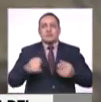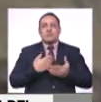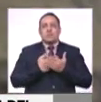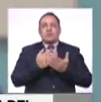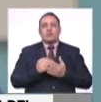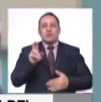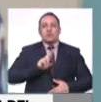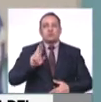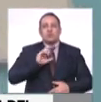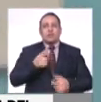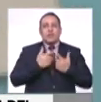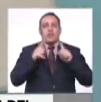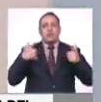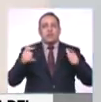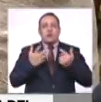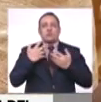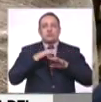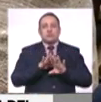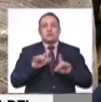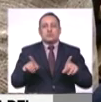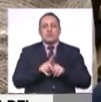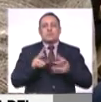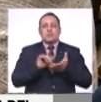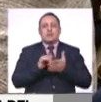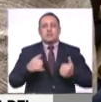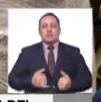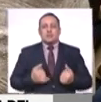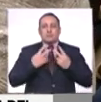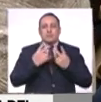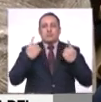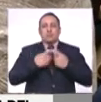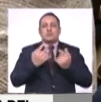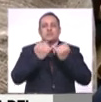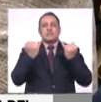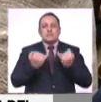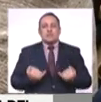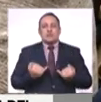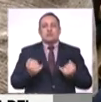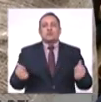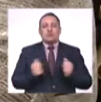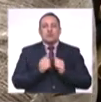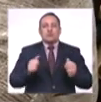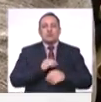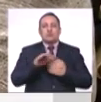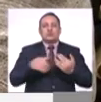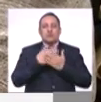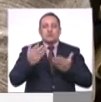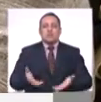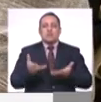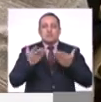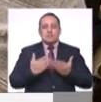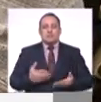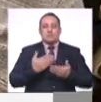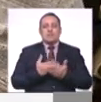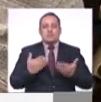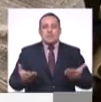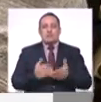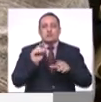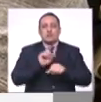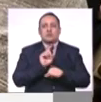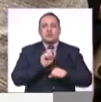del lenguaje inclusivo. Ahora estamos, por ejemplo, en el diseño de toda la dotación de materiales educativos